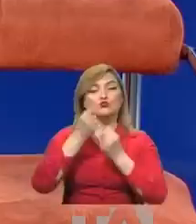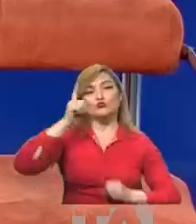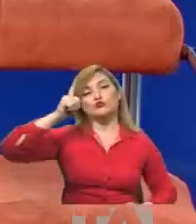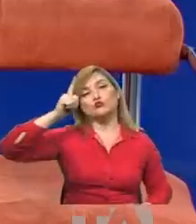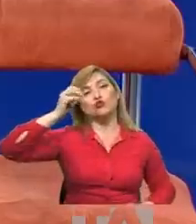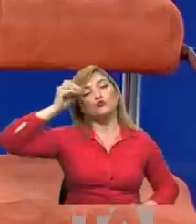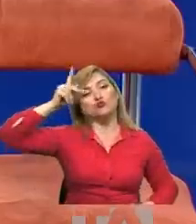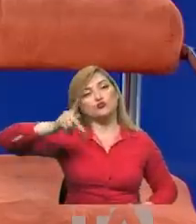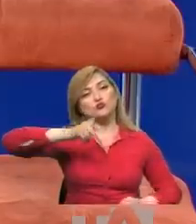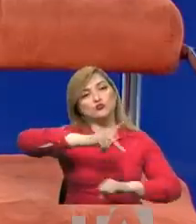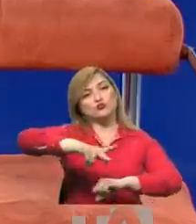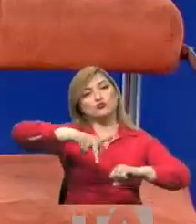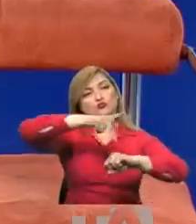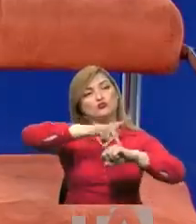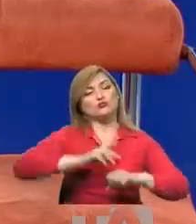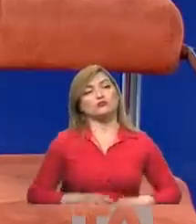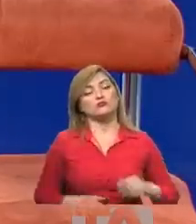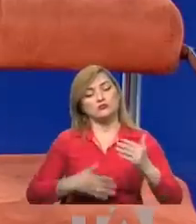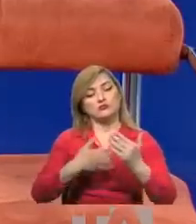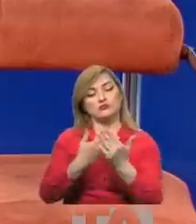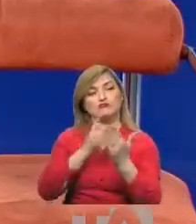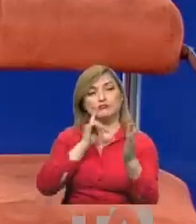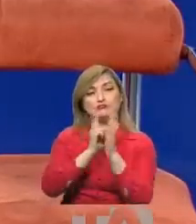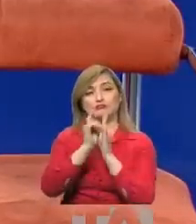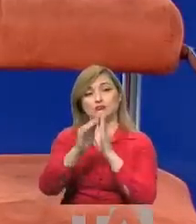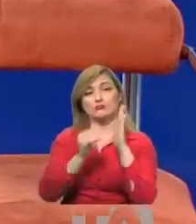líderes de opinión y profesionales presentaron una acción de